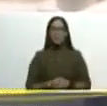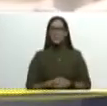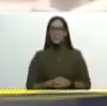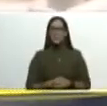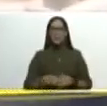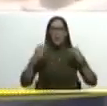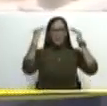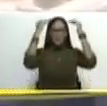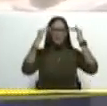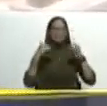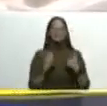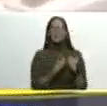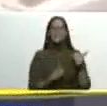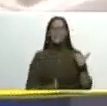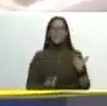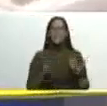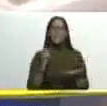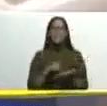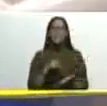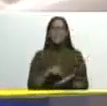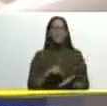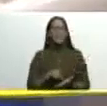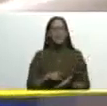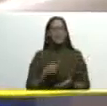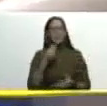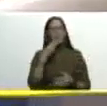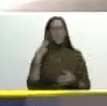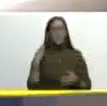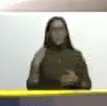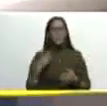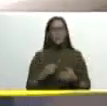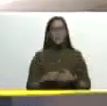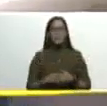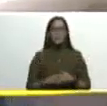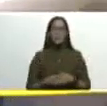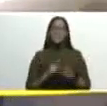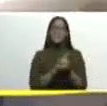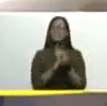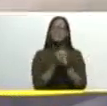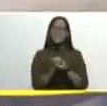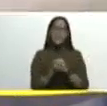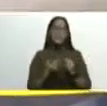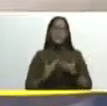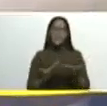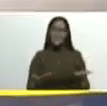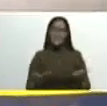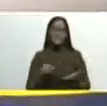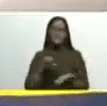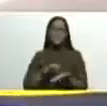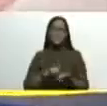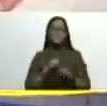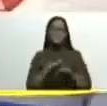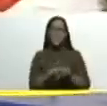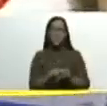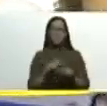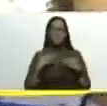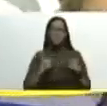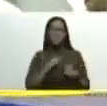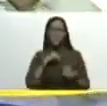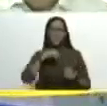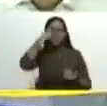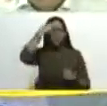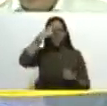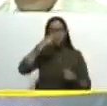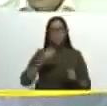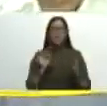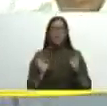presidente, aquí de verdad estamos orgullosos de este cambio que ha dado este Centro Integral de Salud para nuestro pueblo, sobre